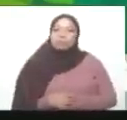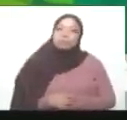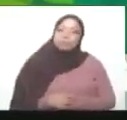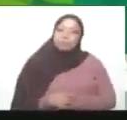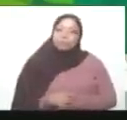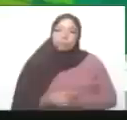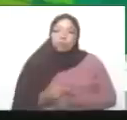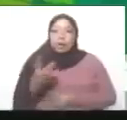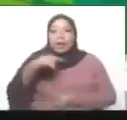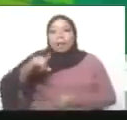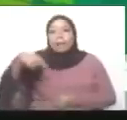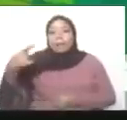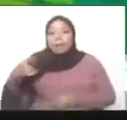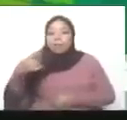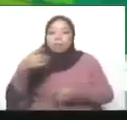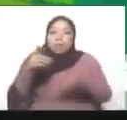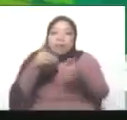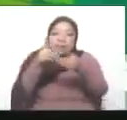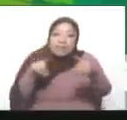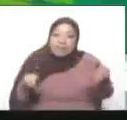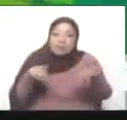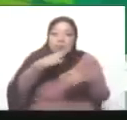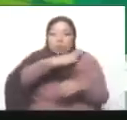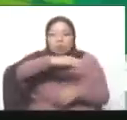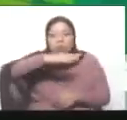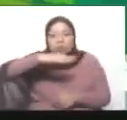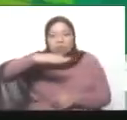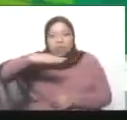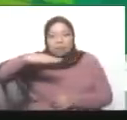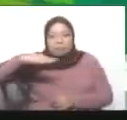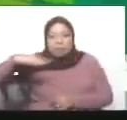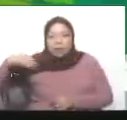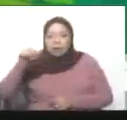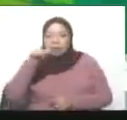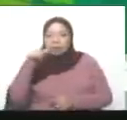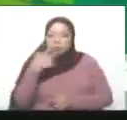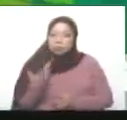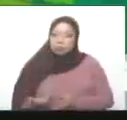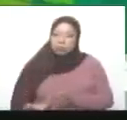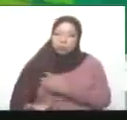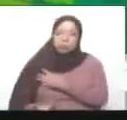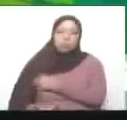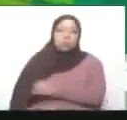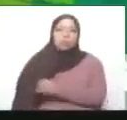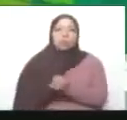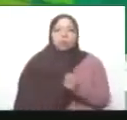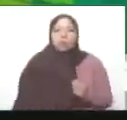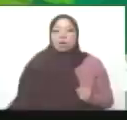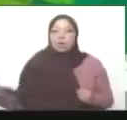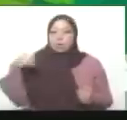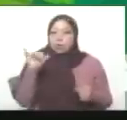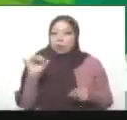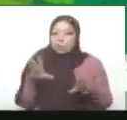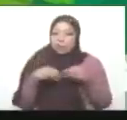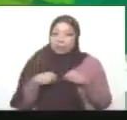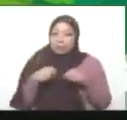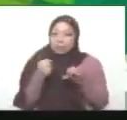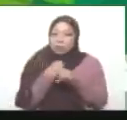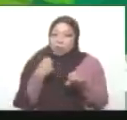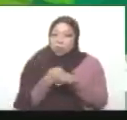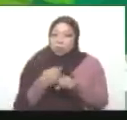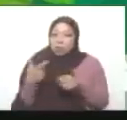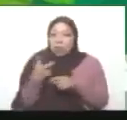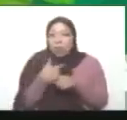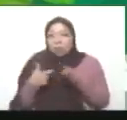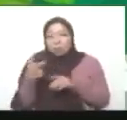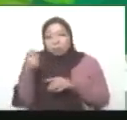delimitación de los mares Guyana ha pretendido tomarse los mares a la fuerza por eso